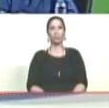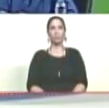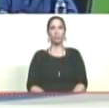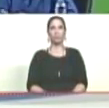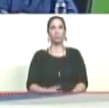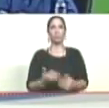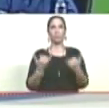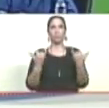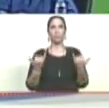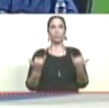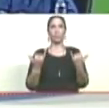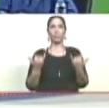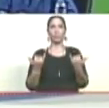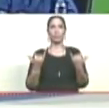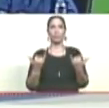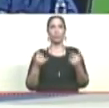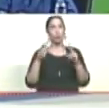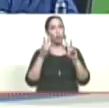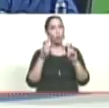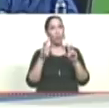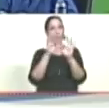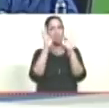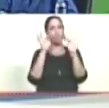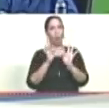Ahora hay que intentar nuevas fórmulas.